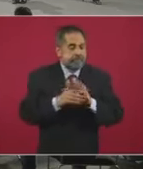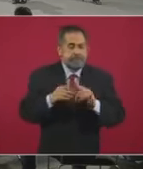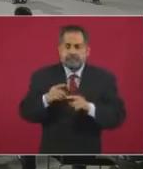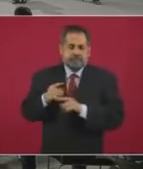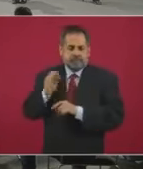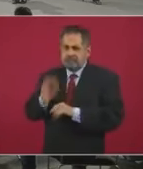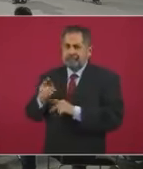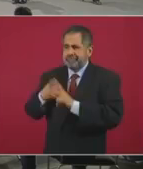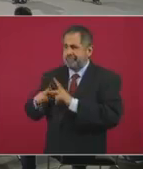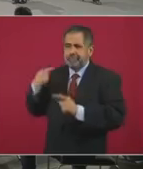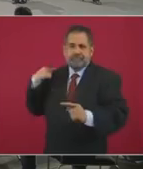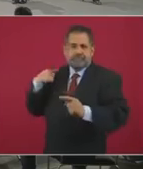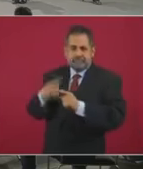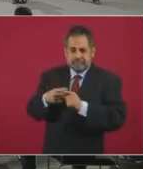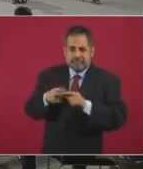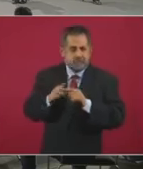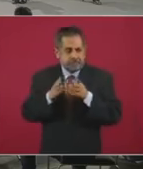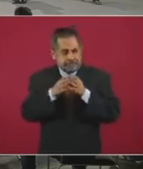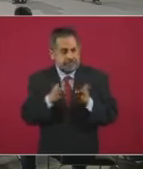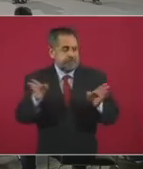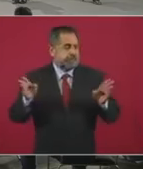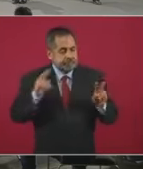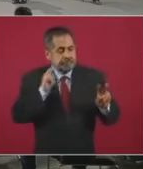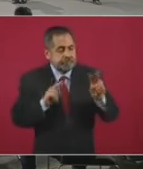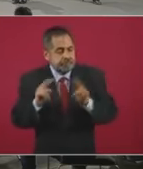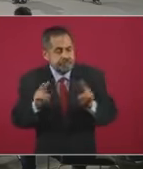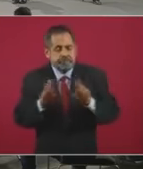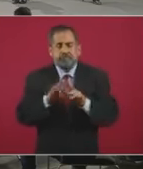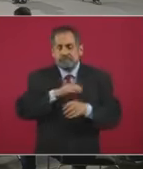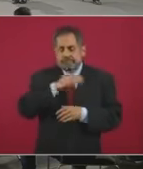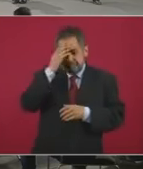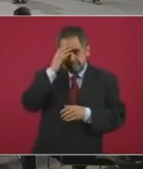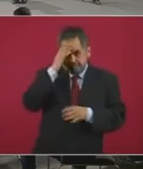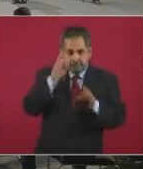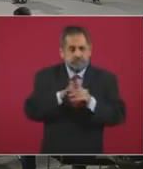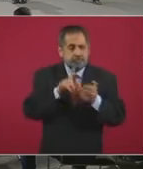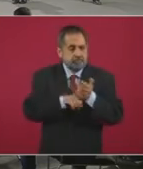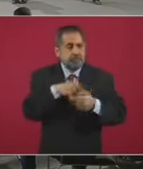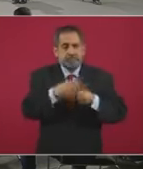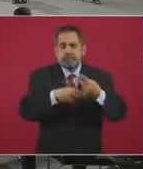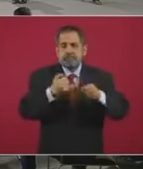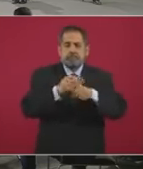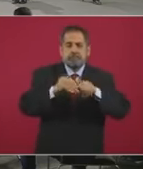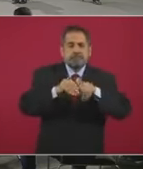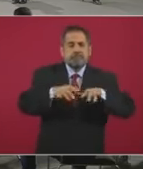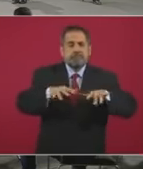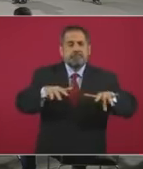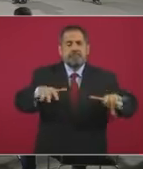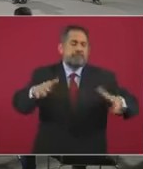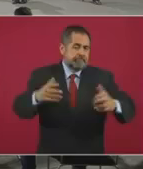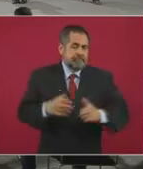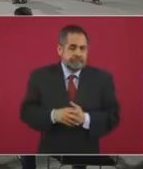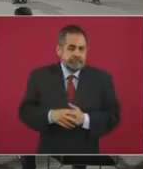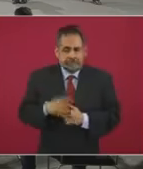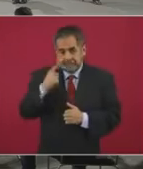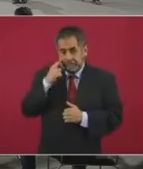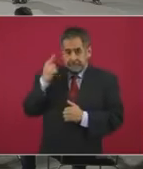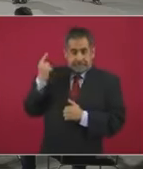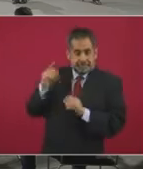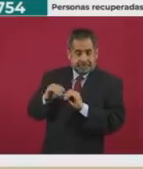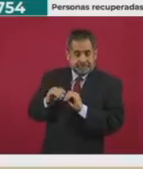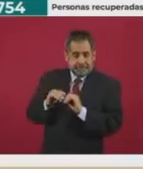desde el inicio de la epidemia, más amplia, que nos permite reconocer los patrones de propagación. Lo que pueden ver de manera evidente